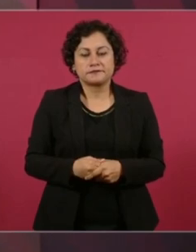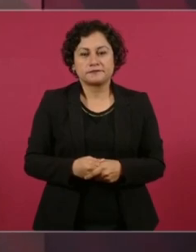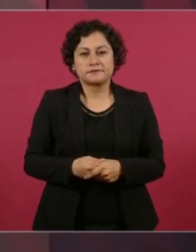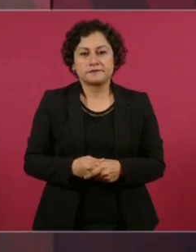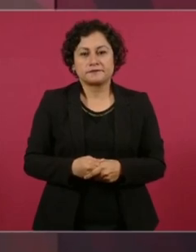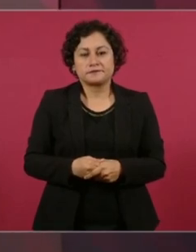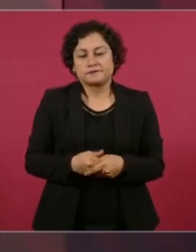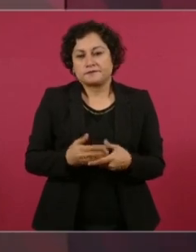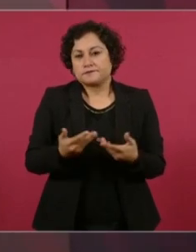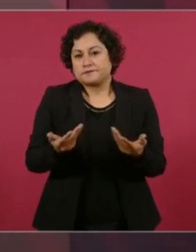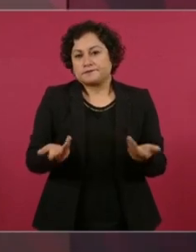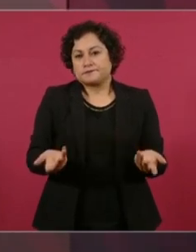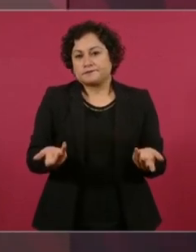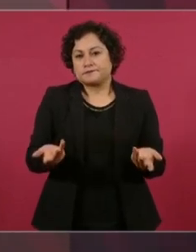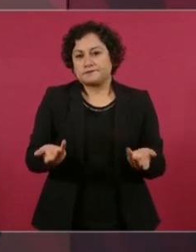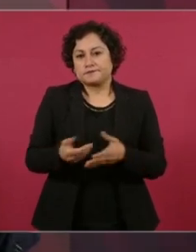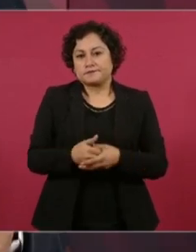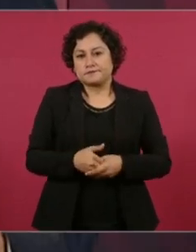Lo mismo